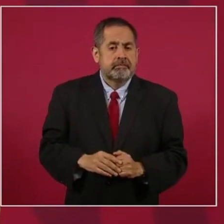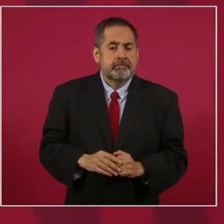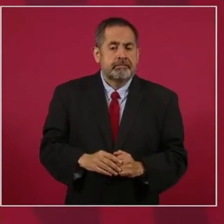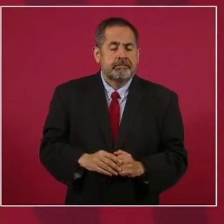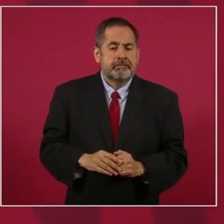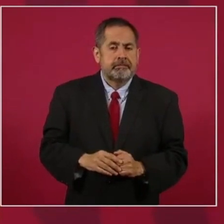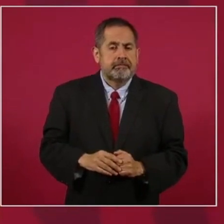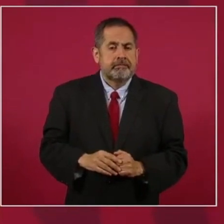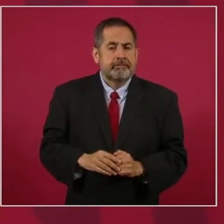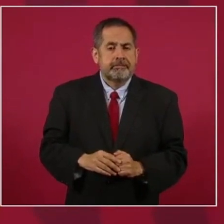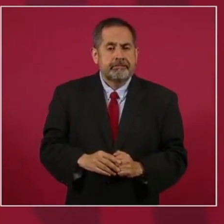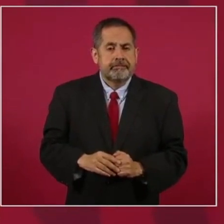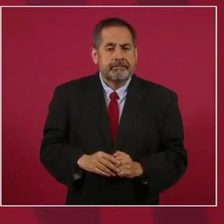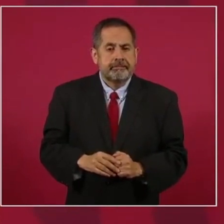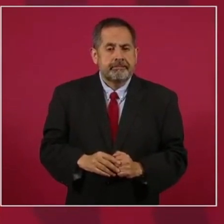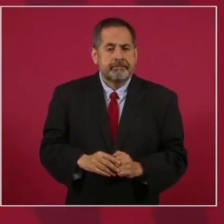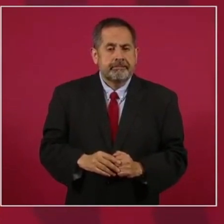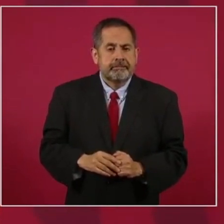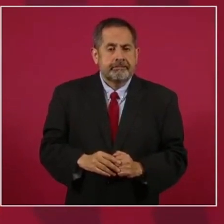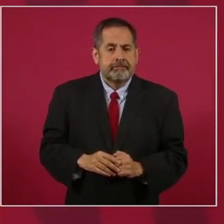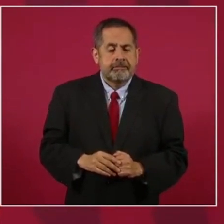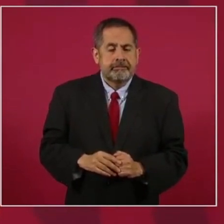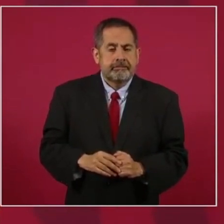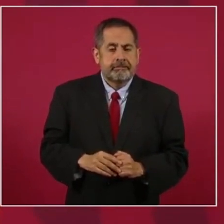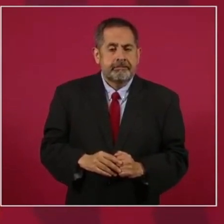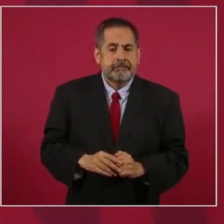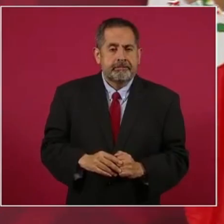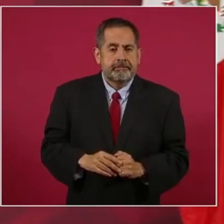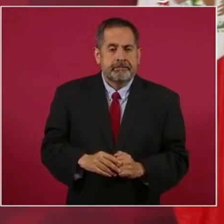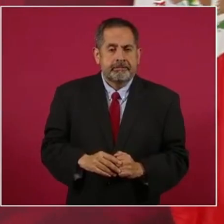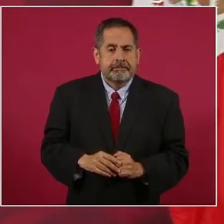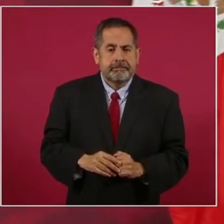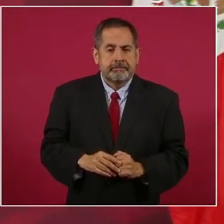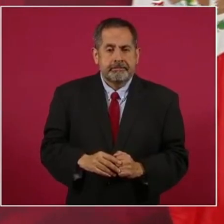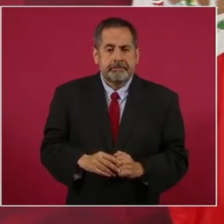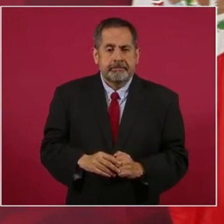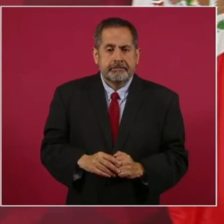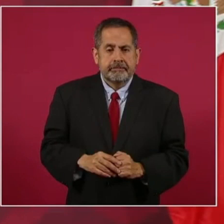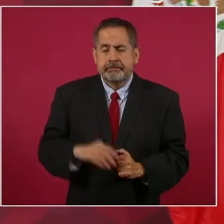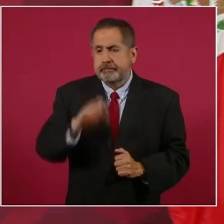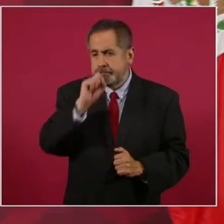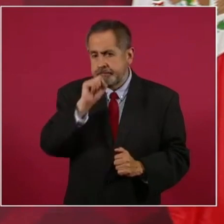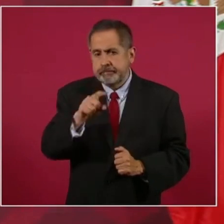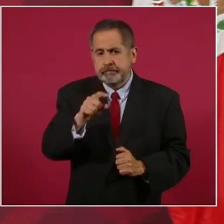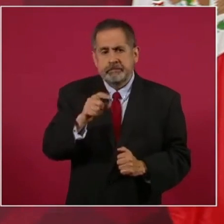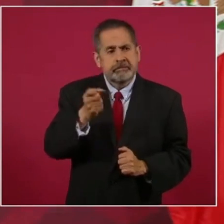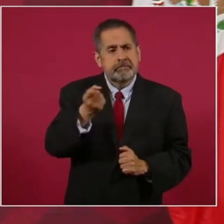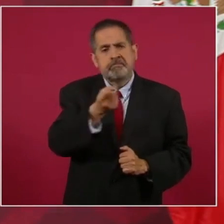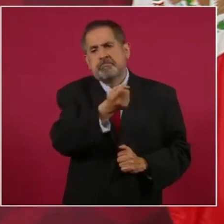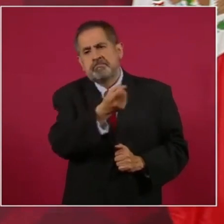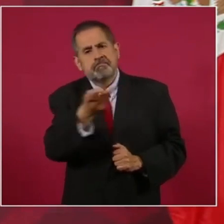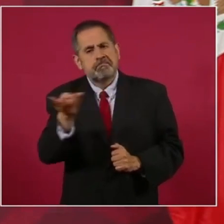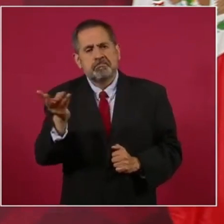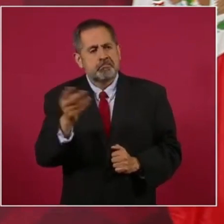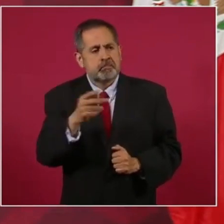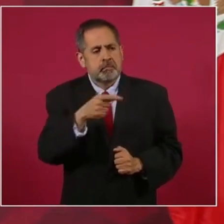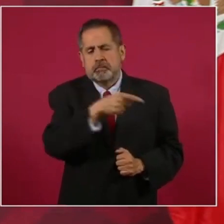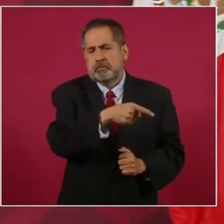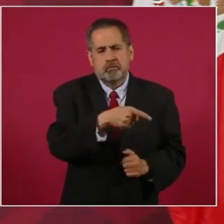pues gentes o personas que no actuaron de